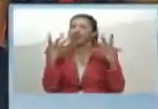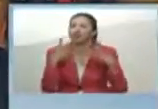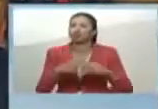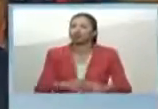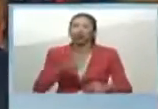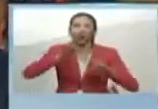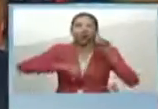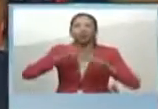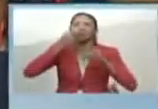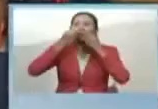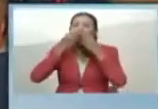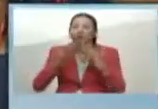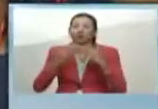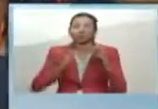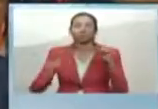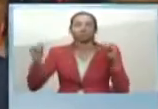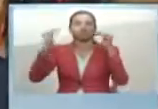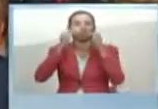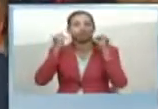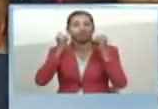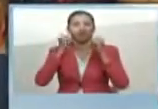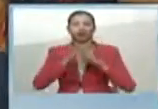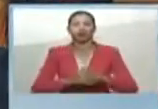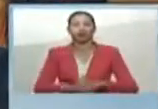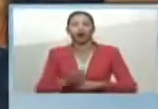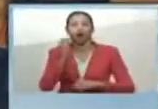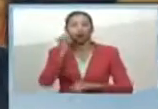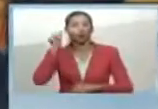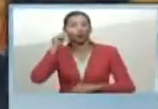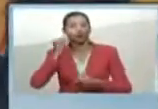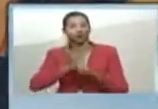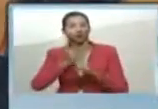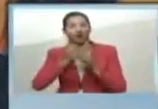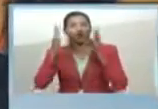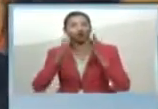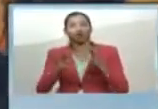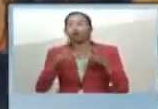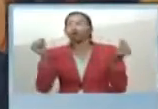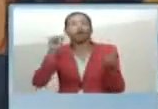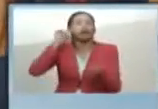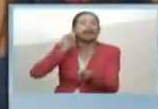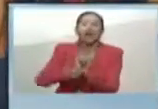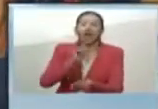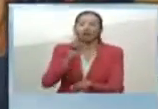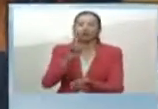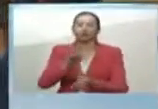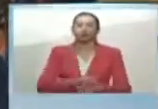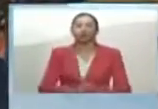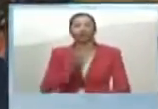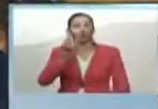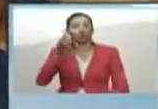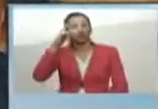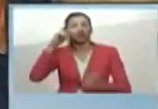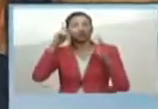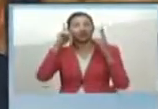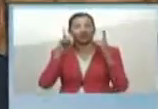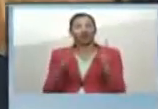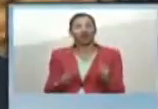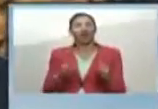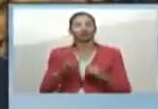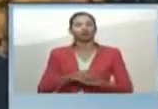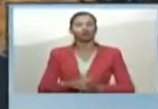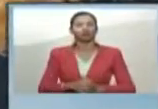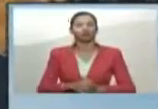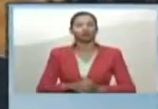para que el venezolano trabajador, el obrero y obrera, deje de ser esclavo. Le da 2 días de tregua